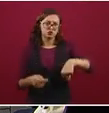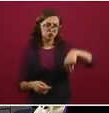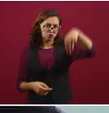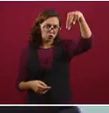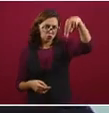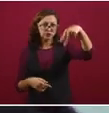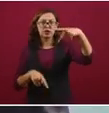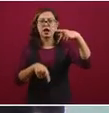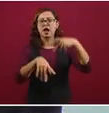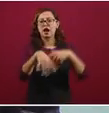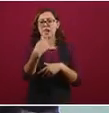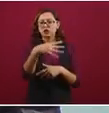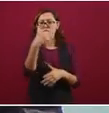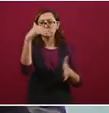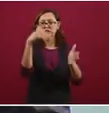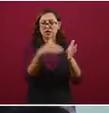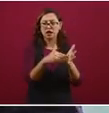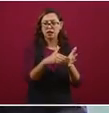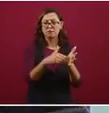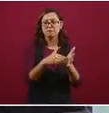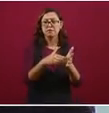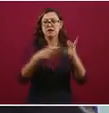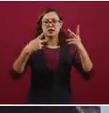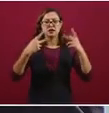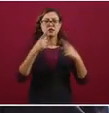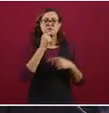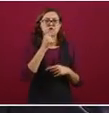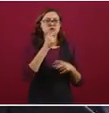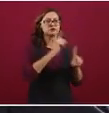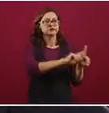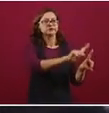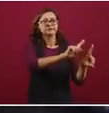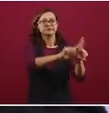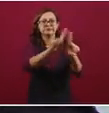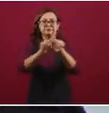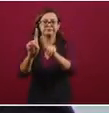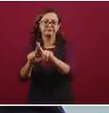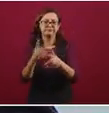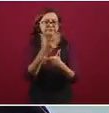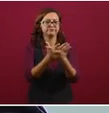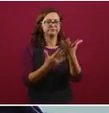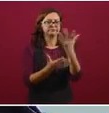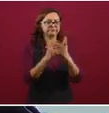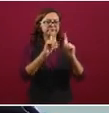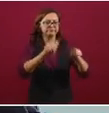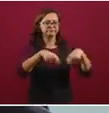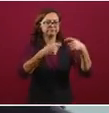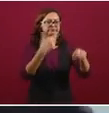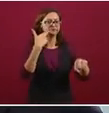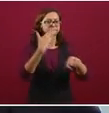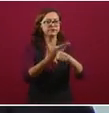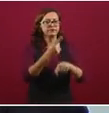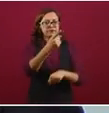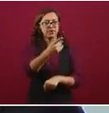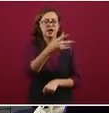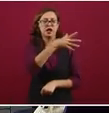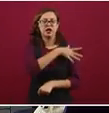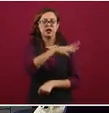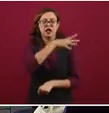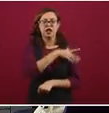de 14.951 elementos en diversas funciones, al mando del general Loman, aquí presente,